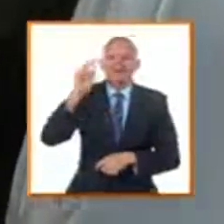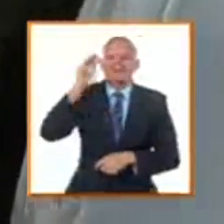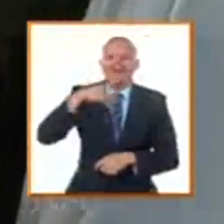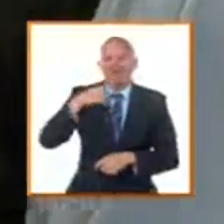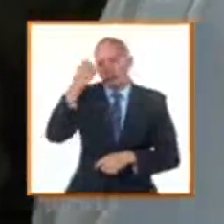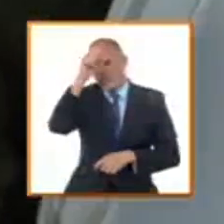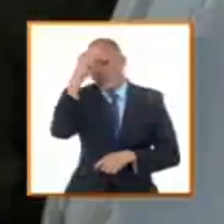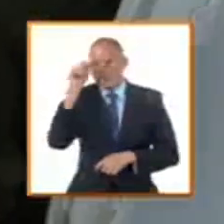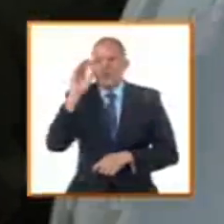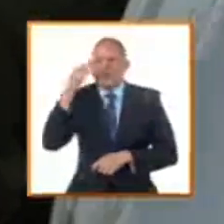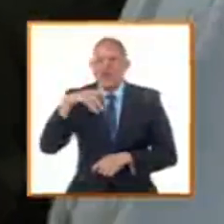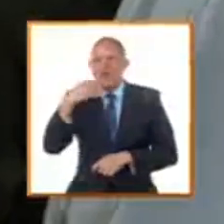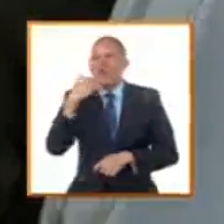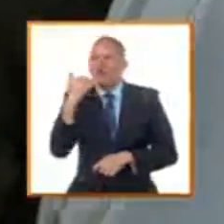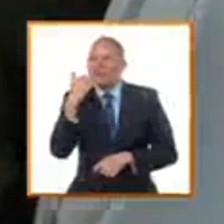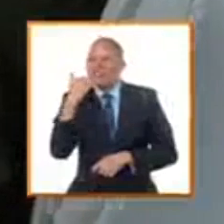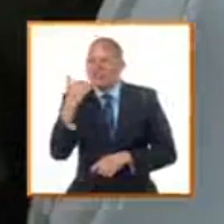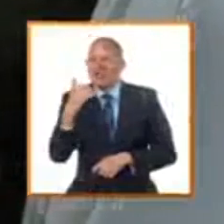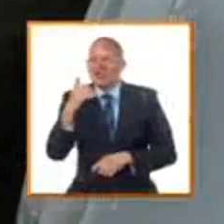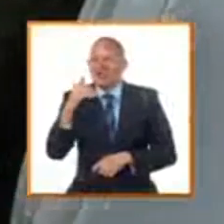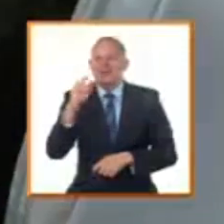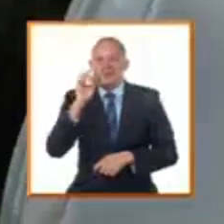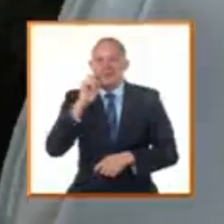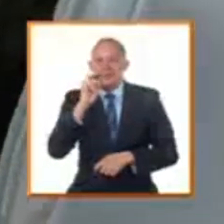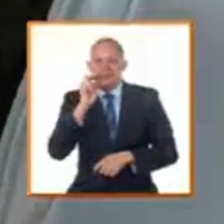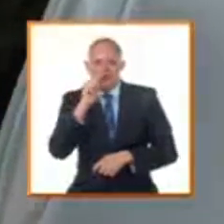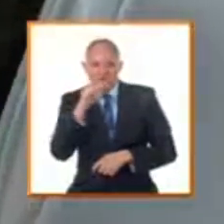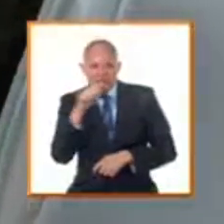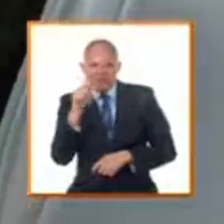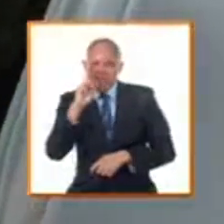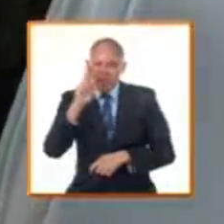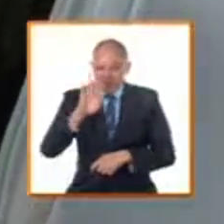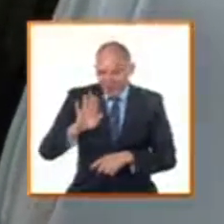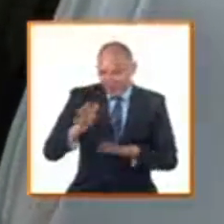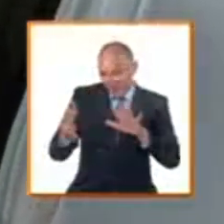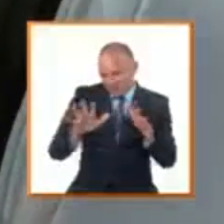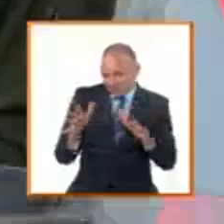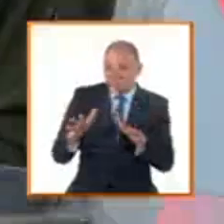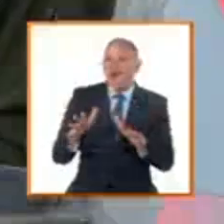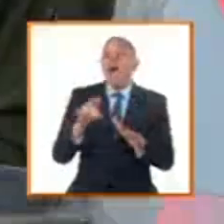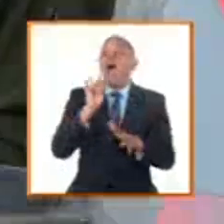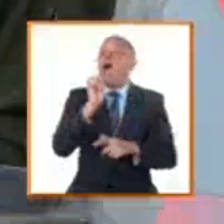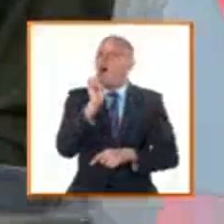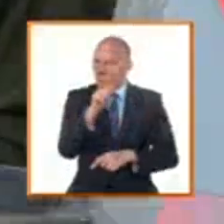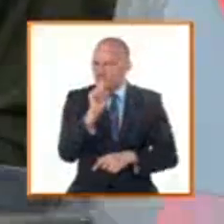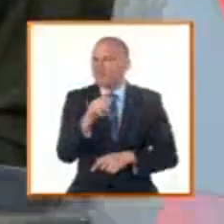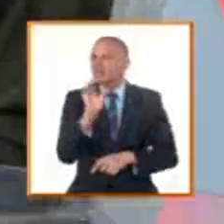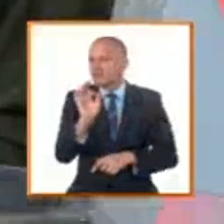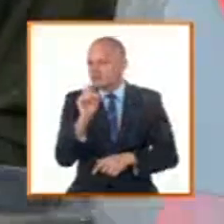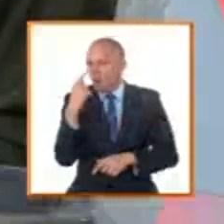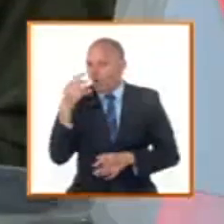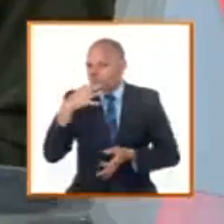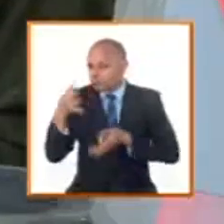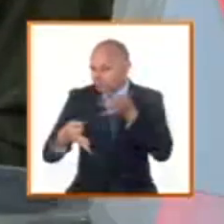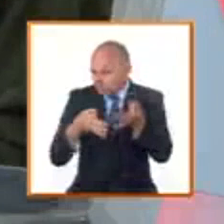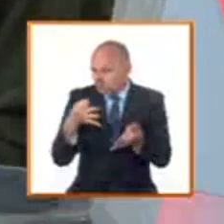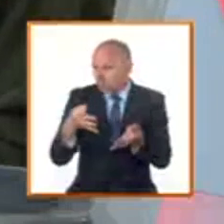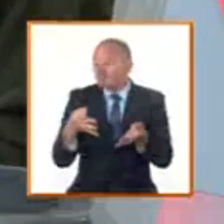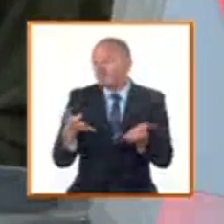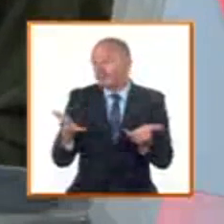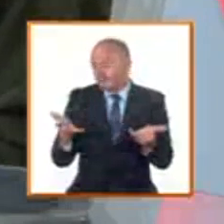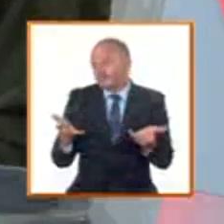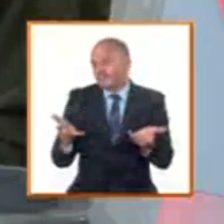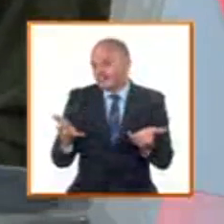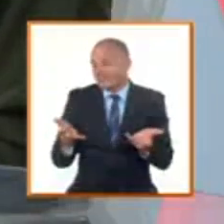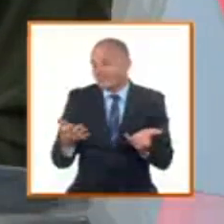Unidos con bandas dentro del país, ¿no? Por eso se explicaba en el material toda la relación de cooperación internacional